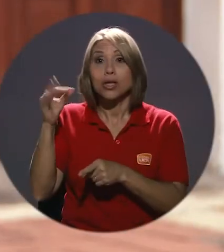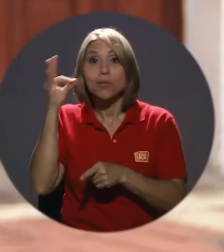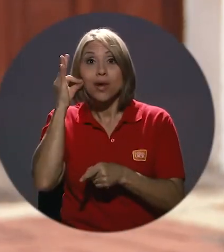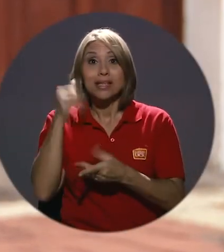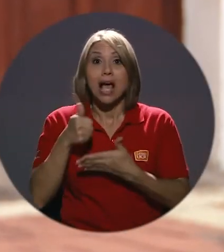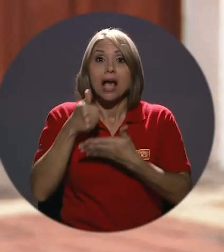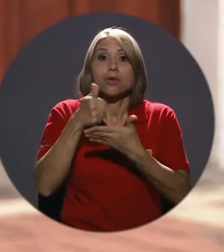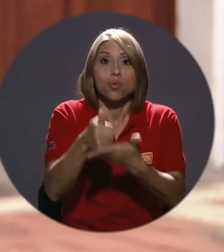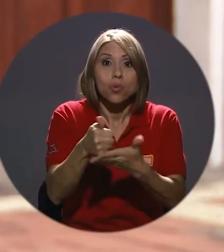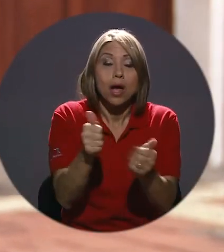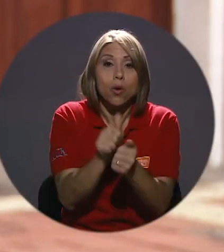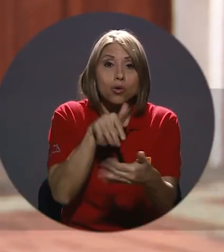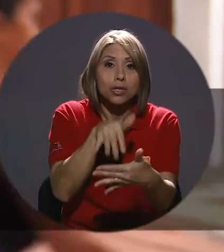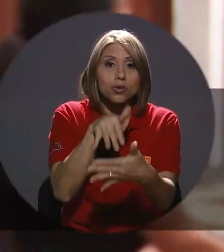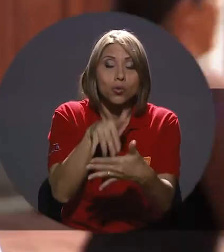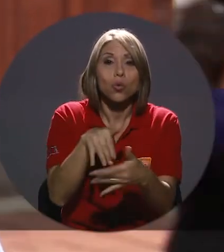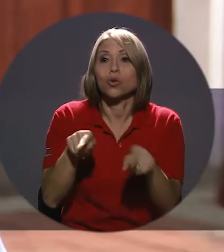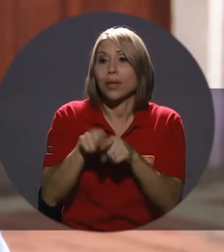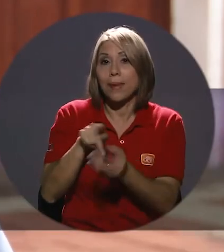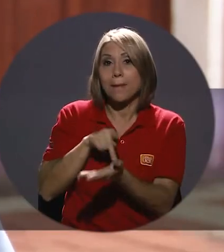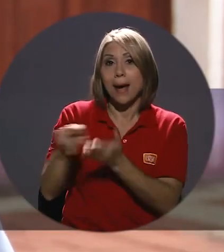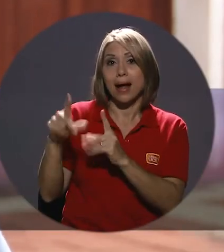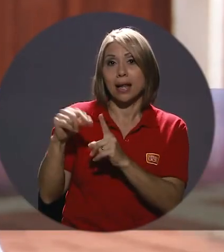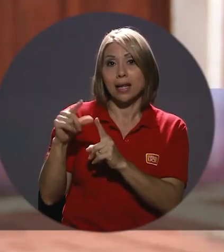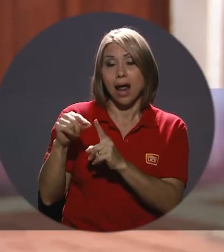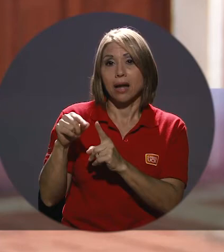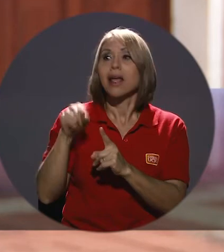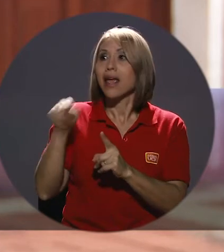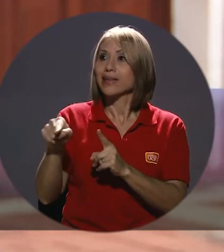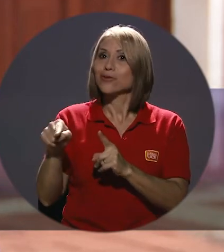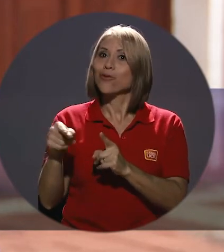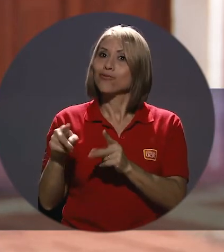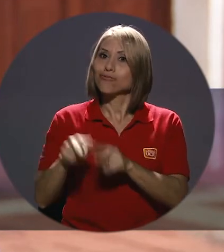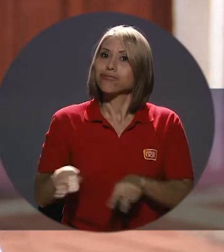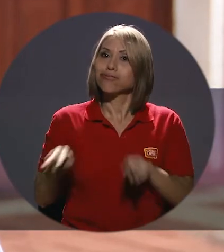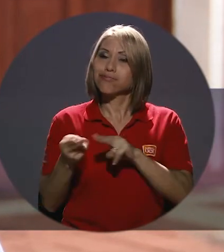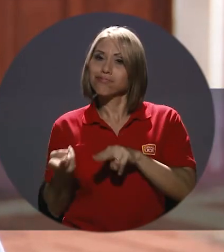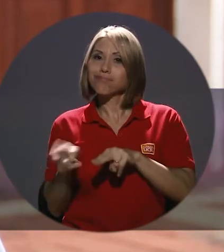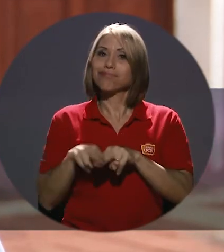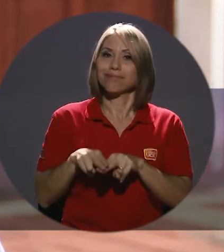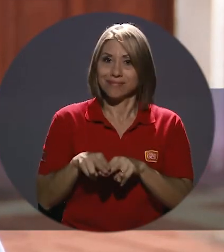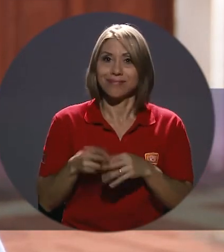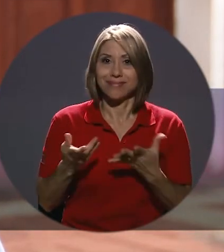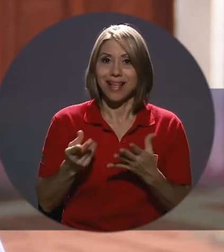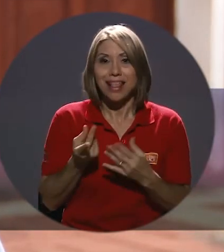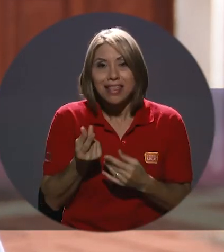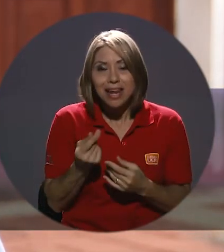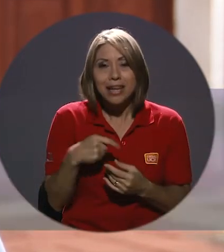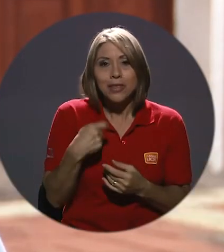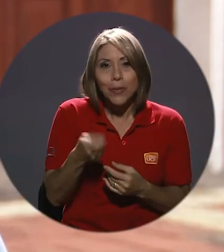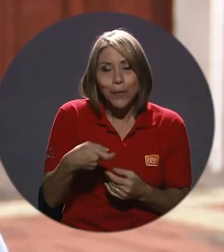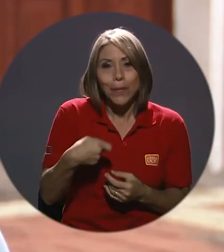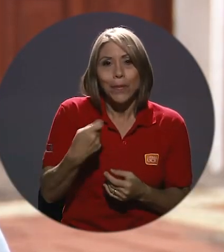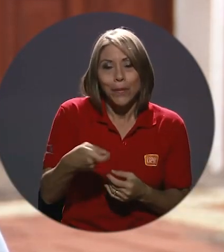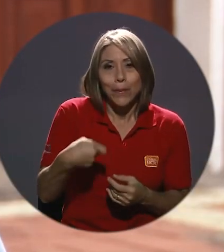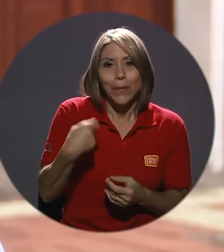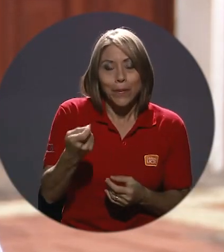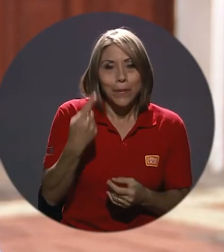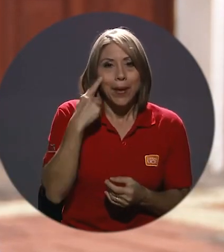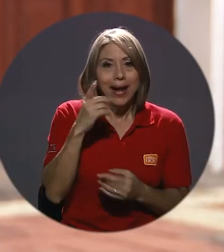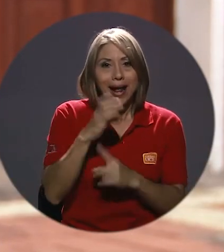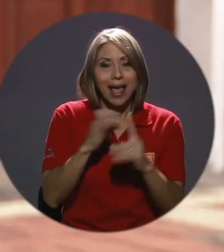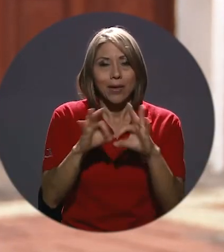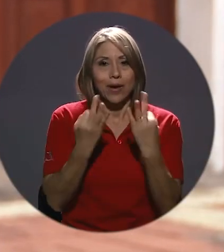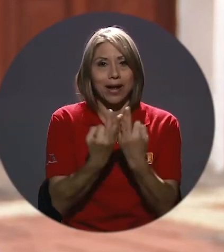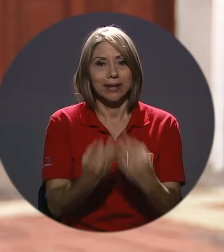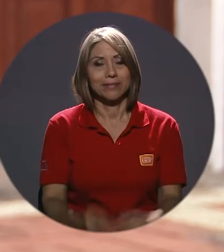la casa con los estudios de los hijos, pagan alquileres, es un agregado más al